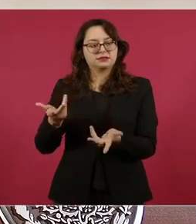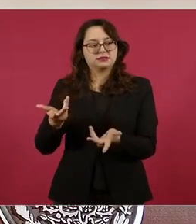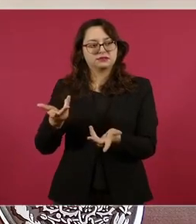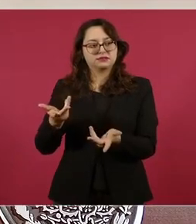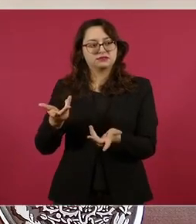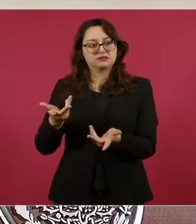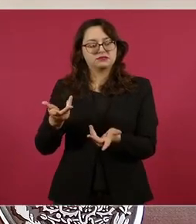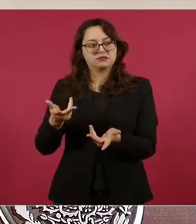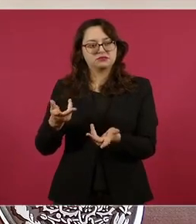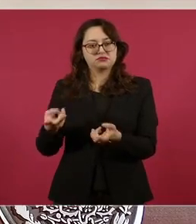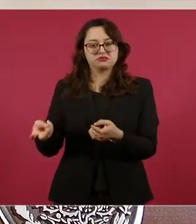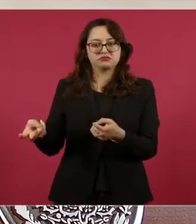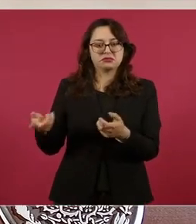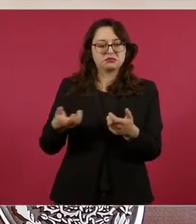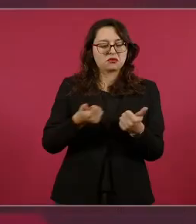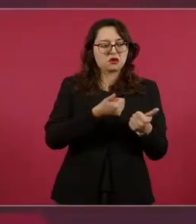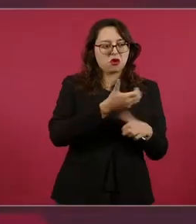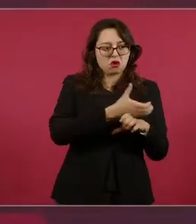de